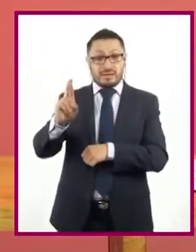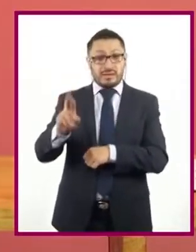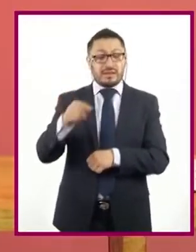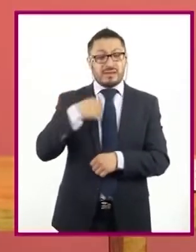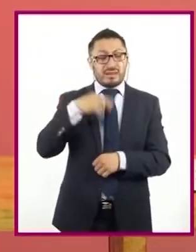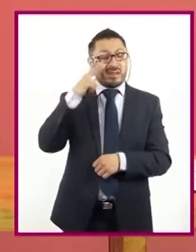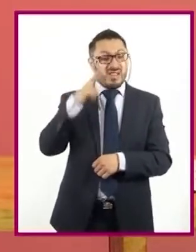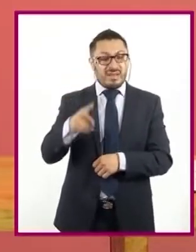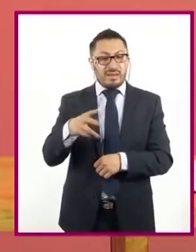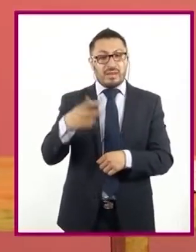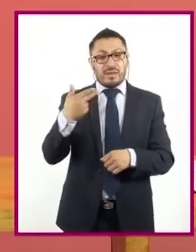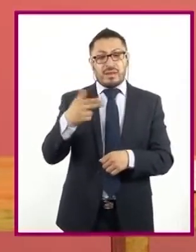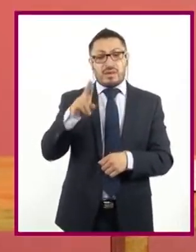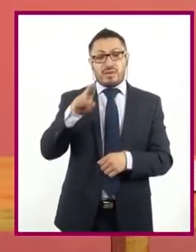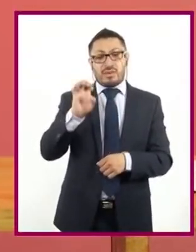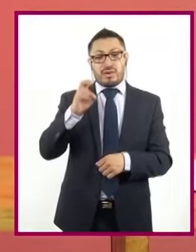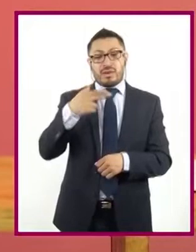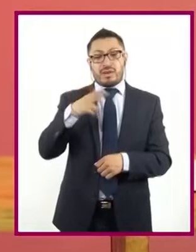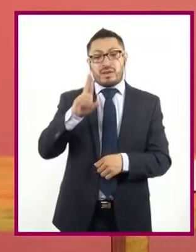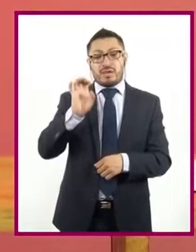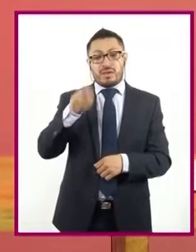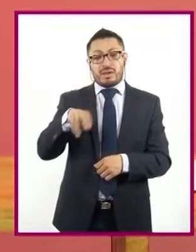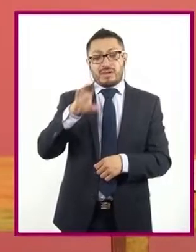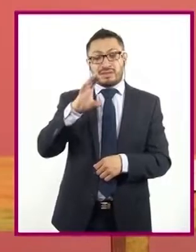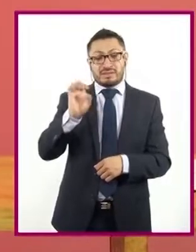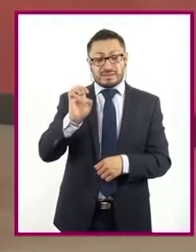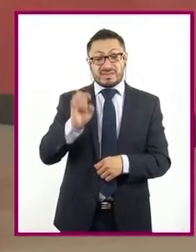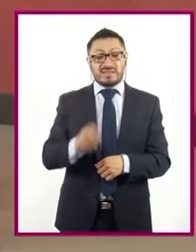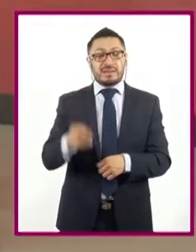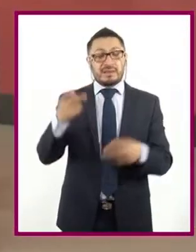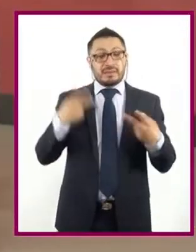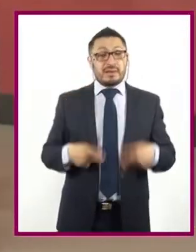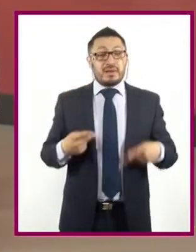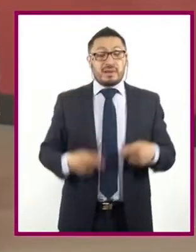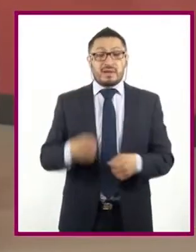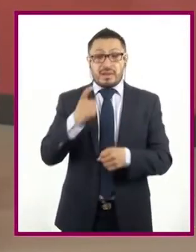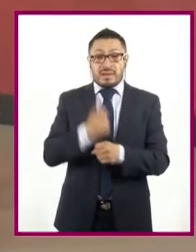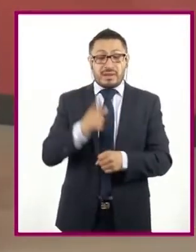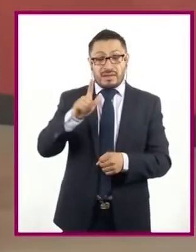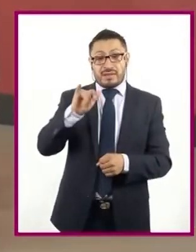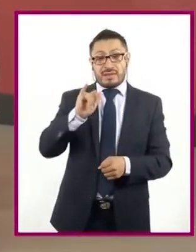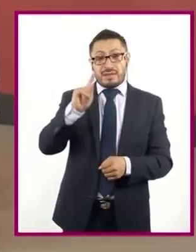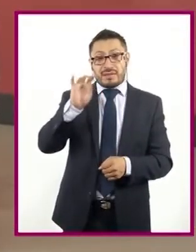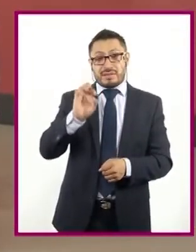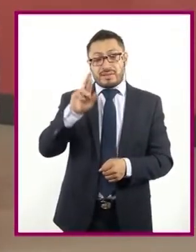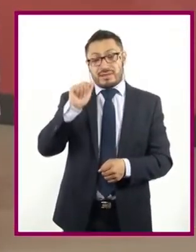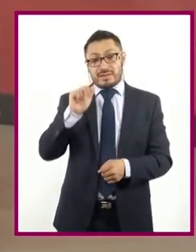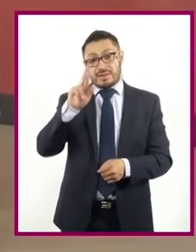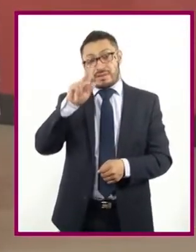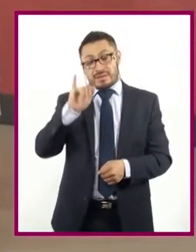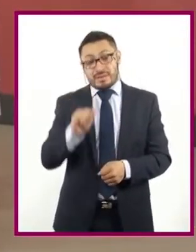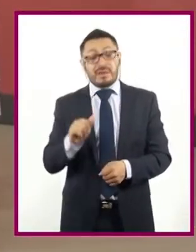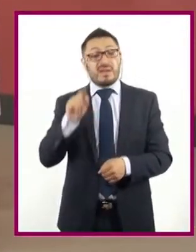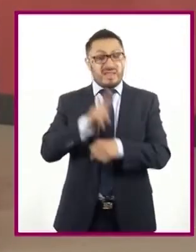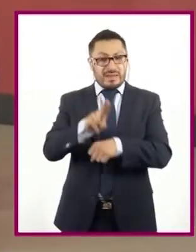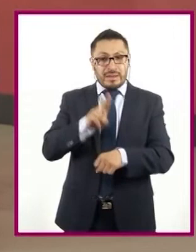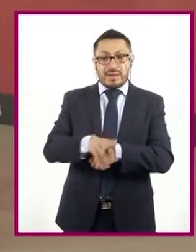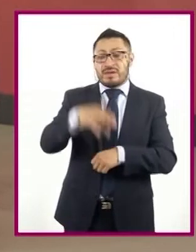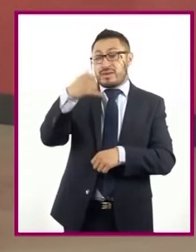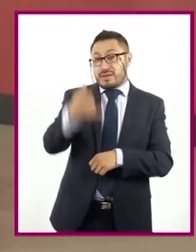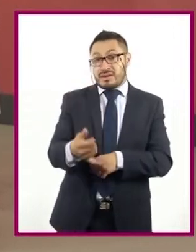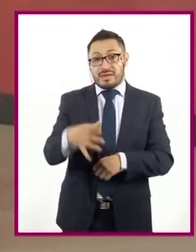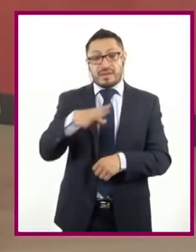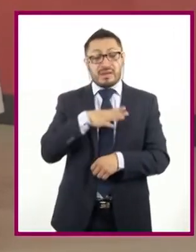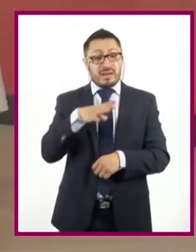veo un huehuense o macho ratón, personaje de la primera pieza literaria nicaragüense y perteneciente al